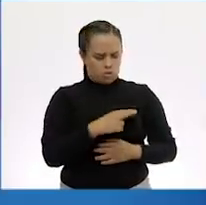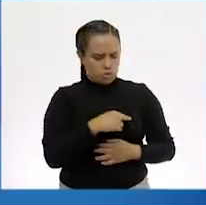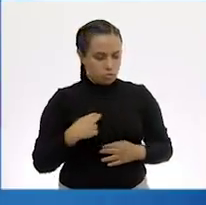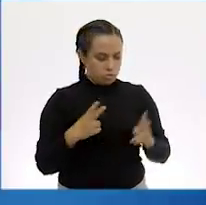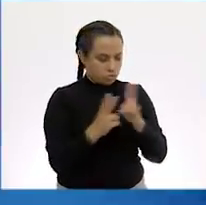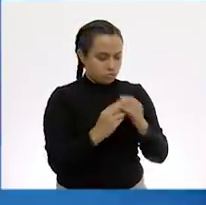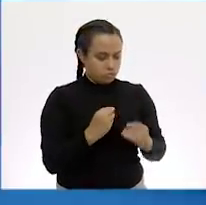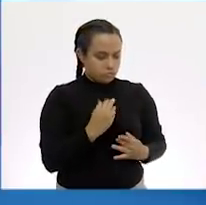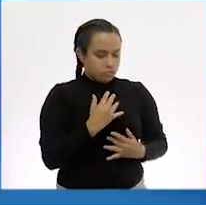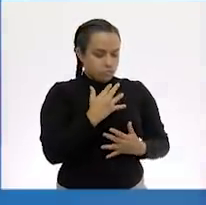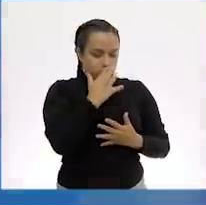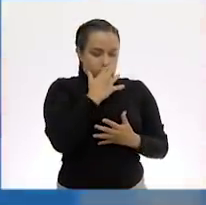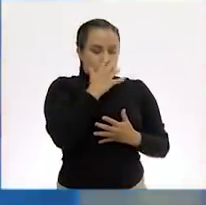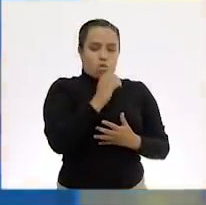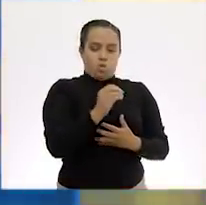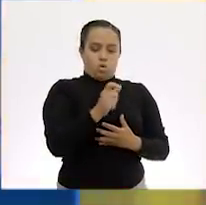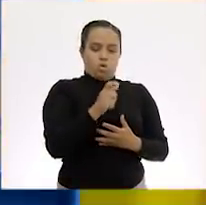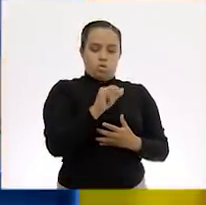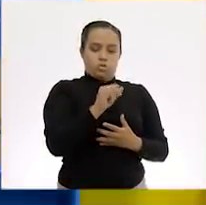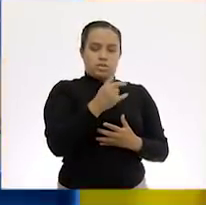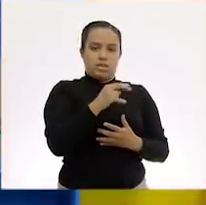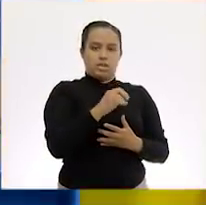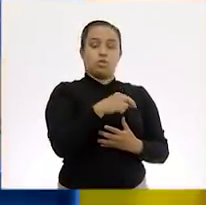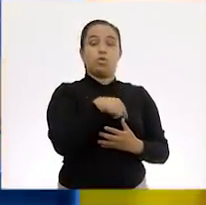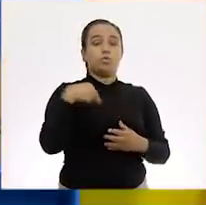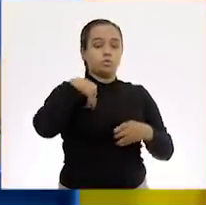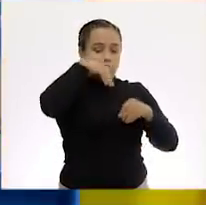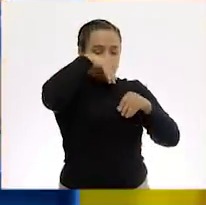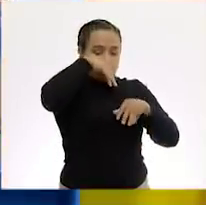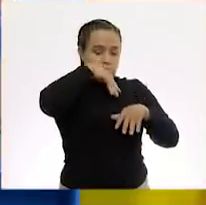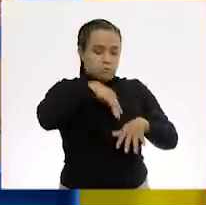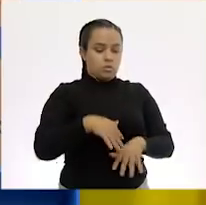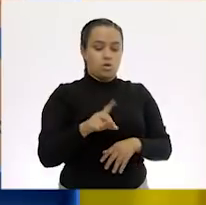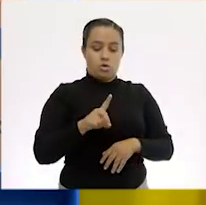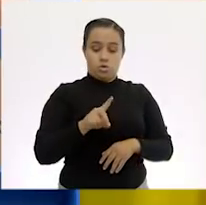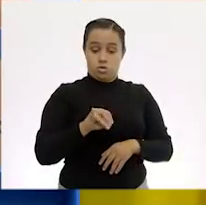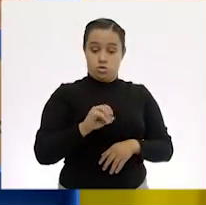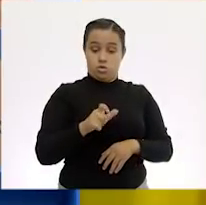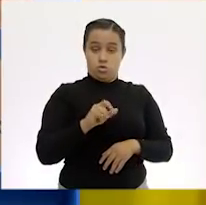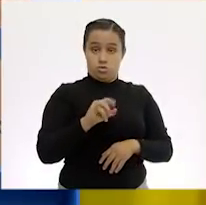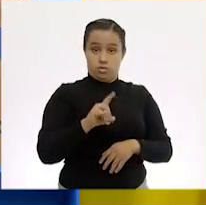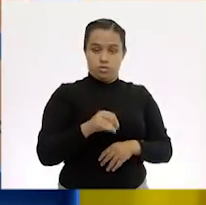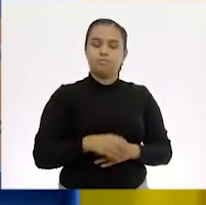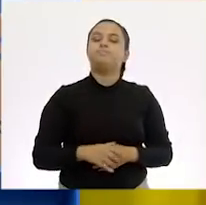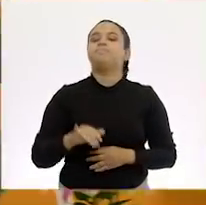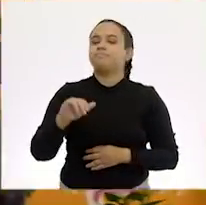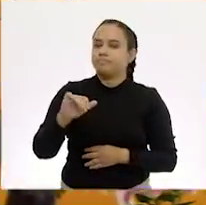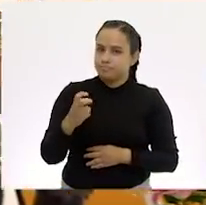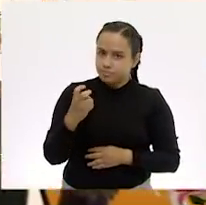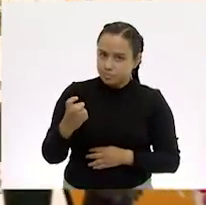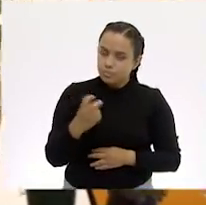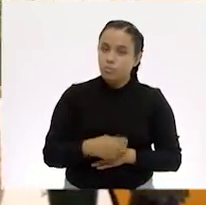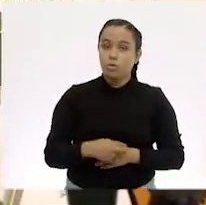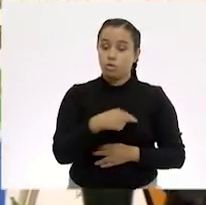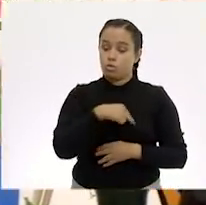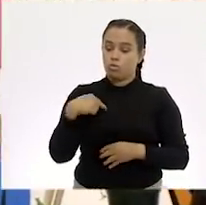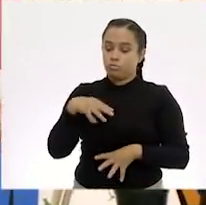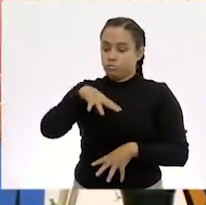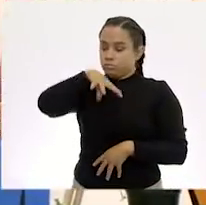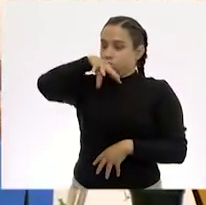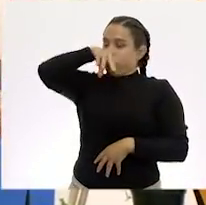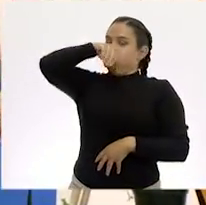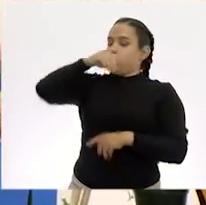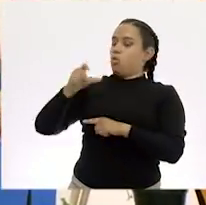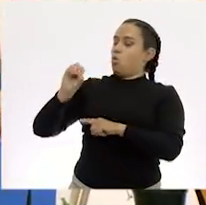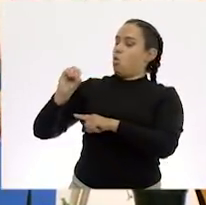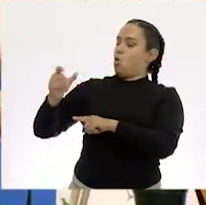oxígeno, pero exhalamos dióxido de carbono. Sí, nosotros respiramos oxígeno